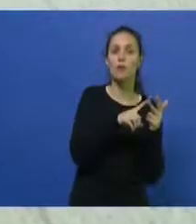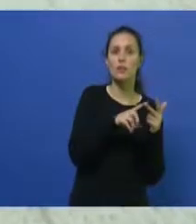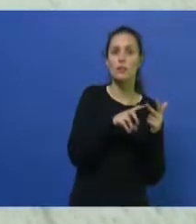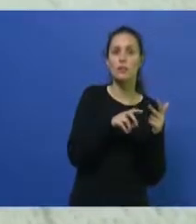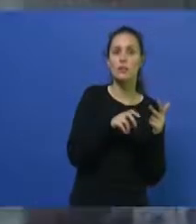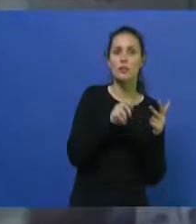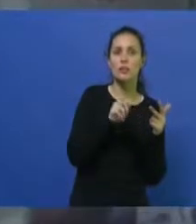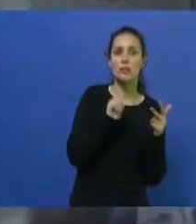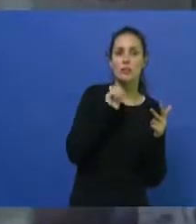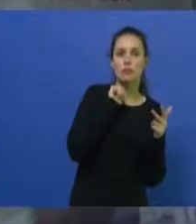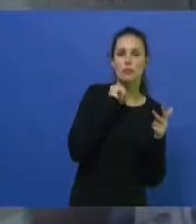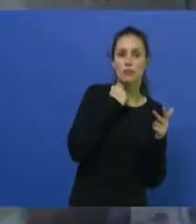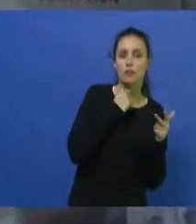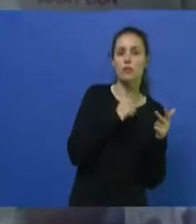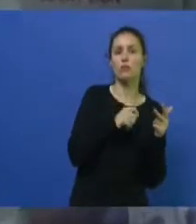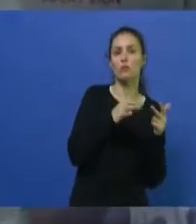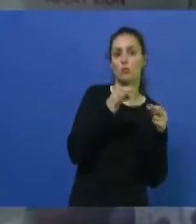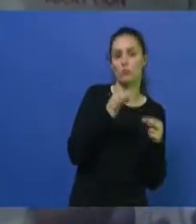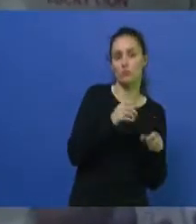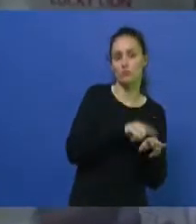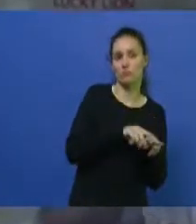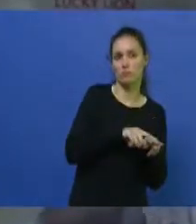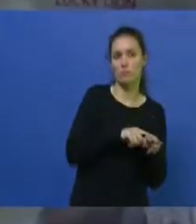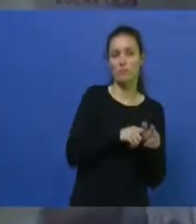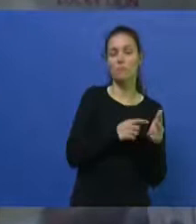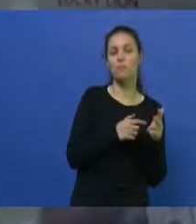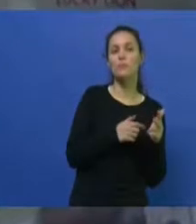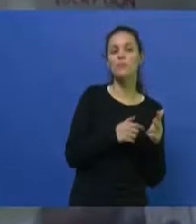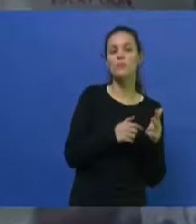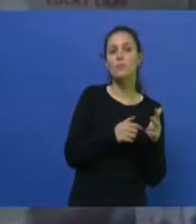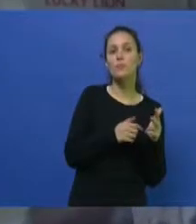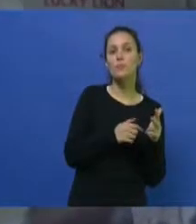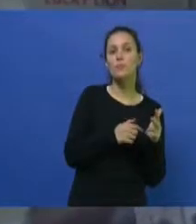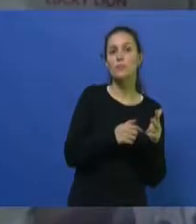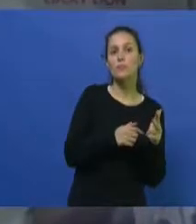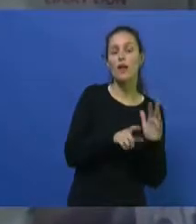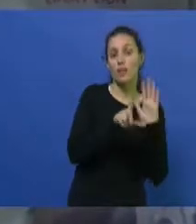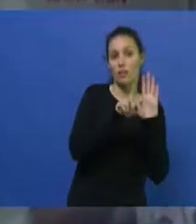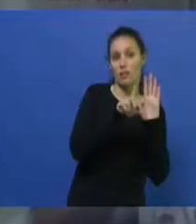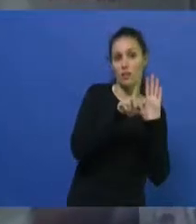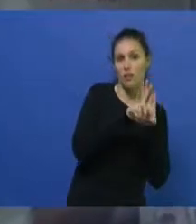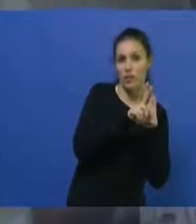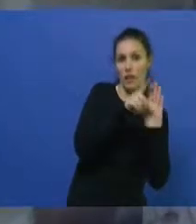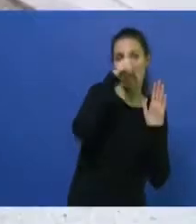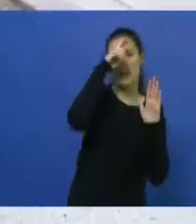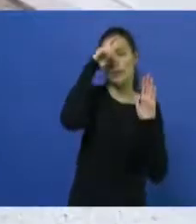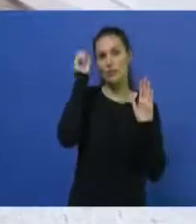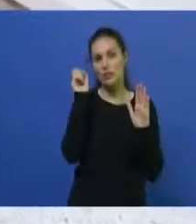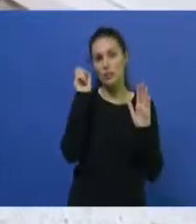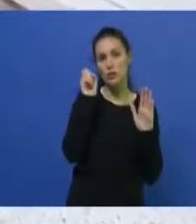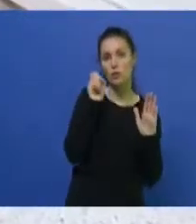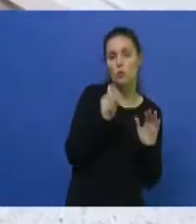para poder circular y no van a ser más retirados hasta tanto, lo reiteramos, la legislación nacional los autorice, los